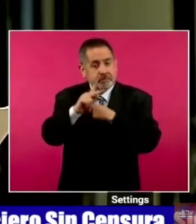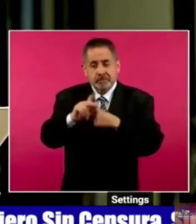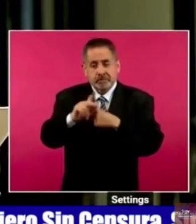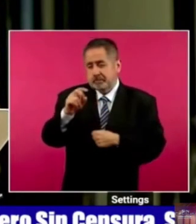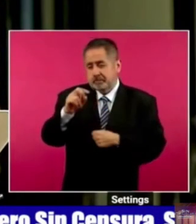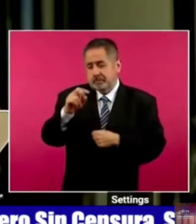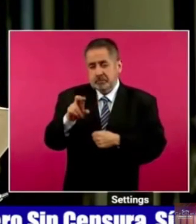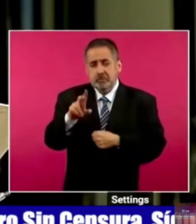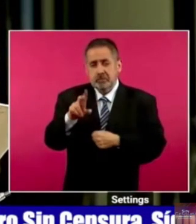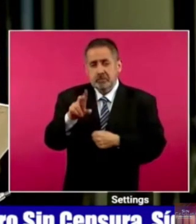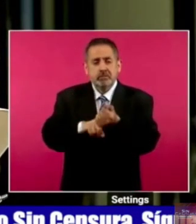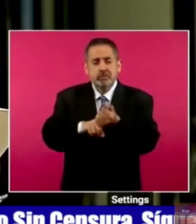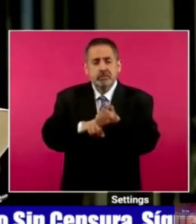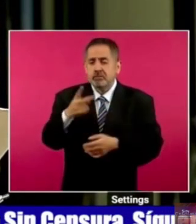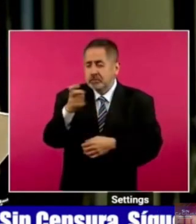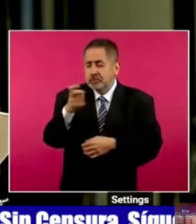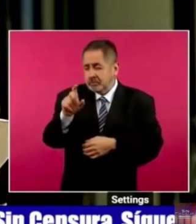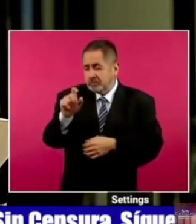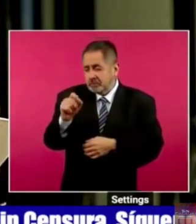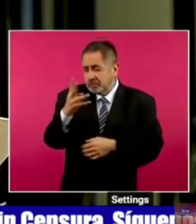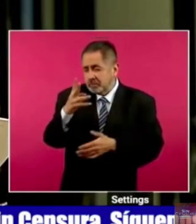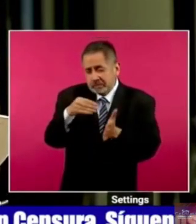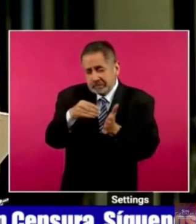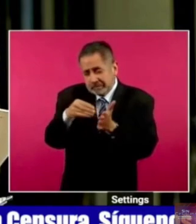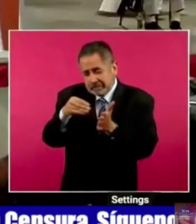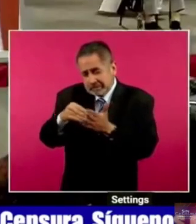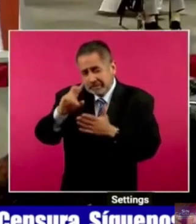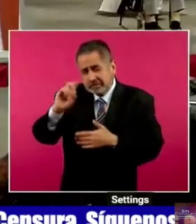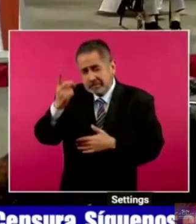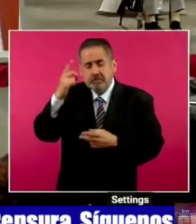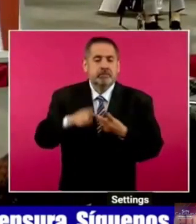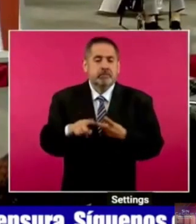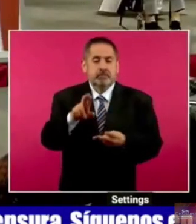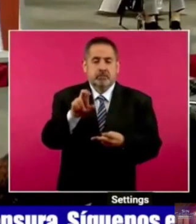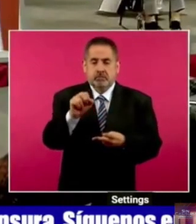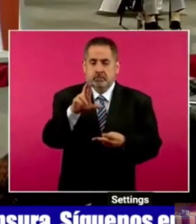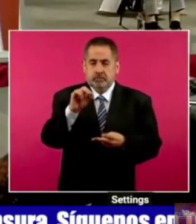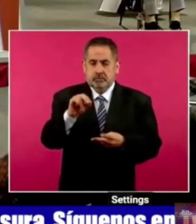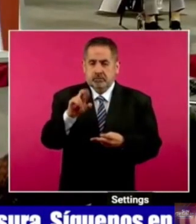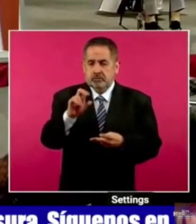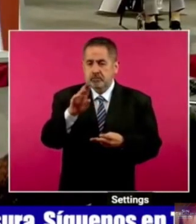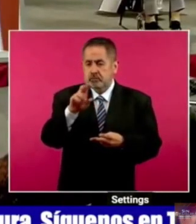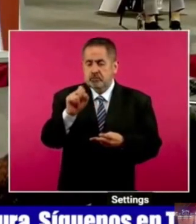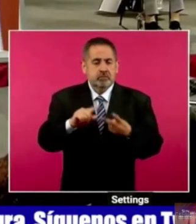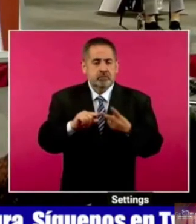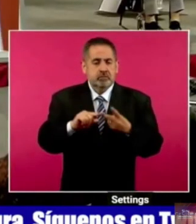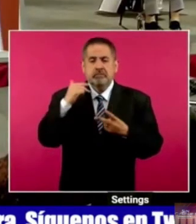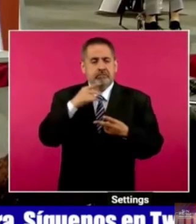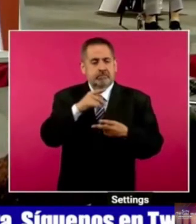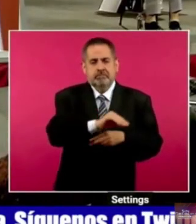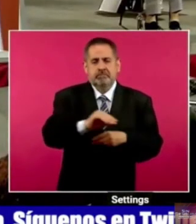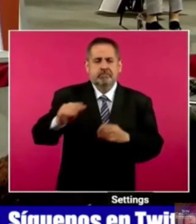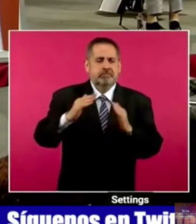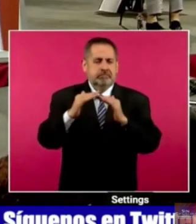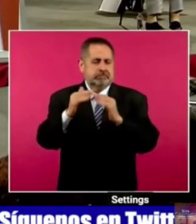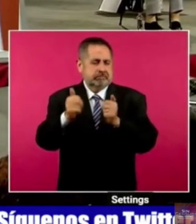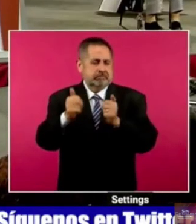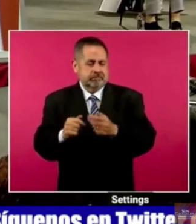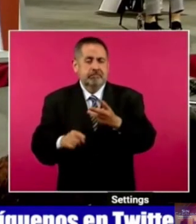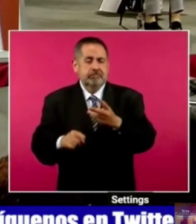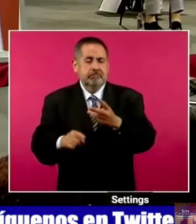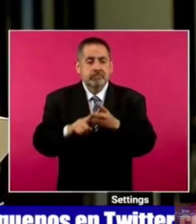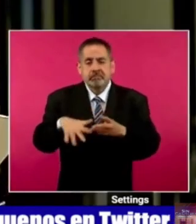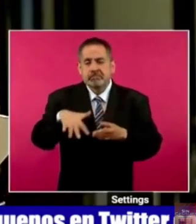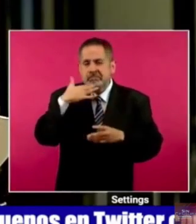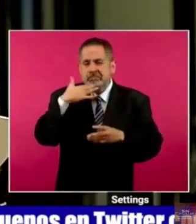verdadera, accesible, verdaderamente gratuita, y también una justicia cercana en tiempo,